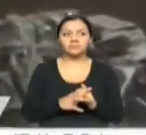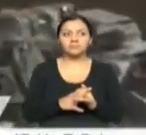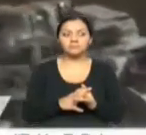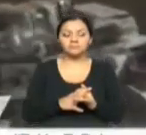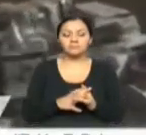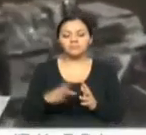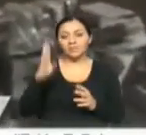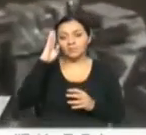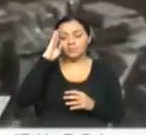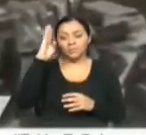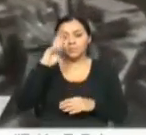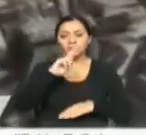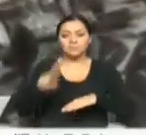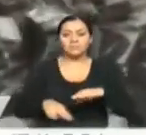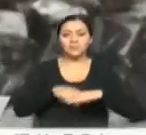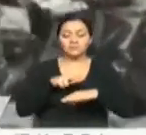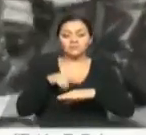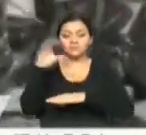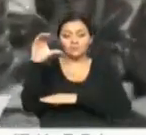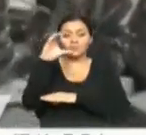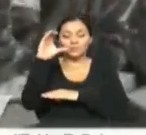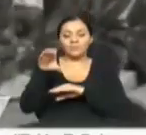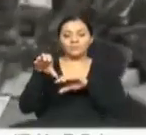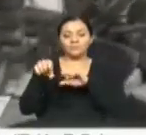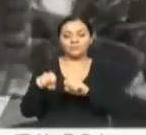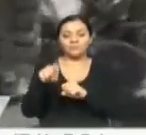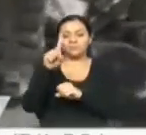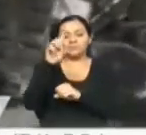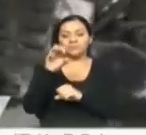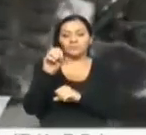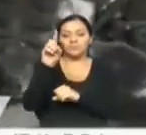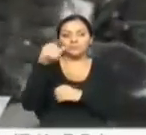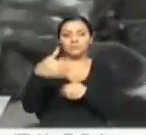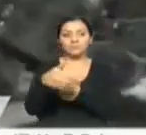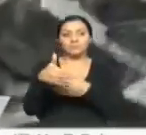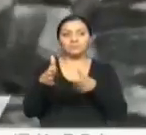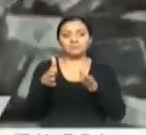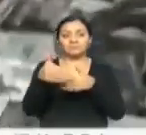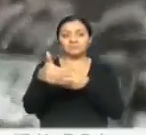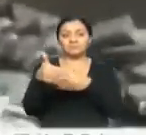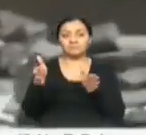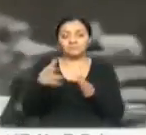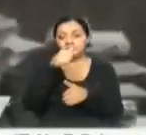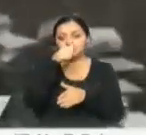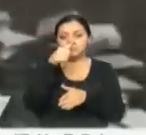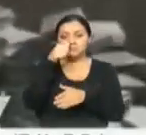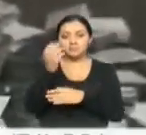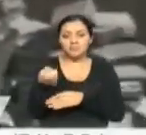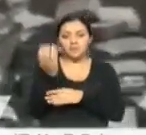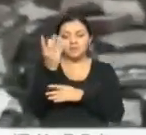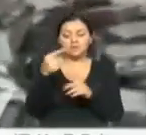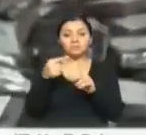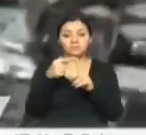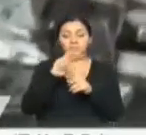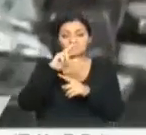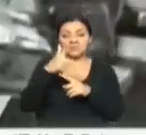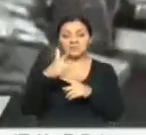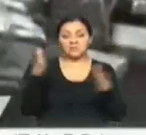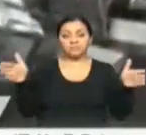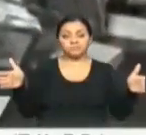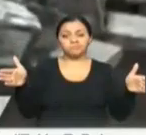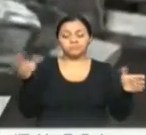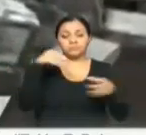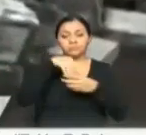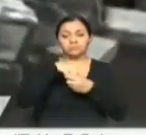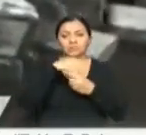La Policía Nacional de Colombia incautó 6,1 toneladas de cocaína en Barranquilla, el tercer cargamento más grande asegurado en territorio